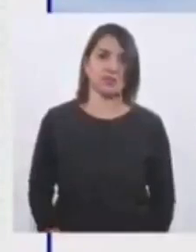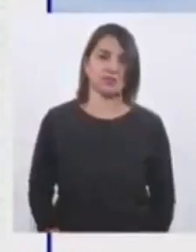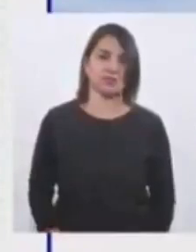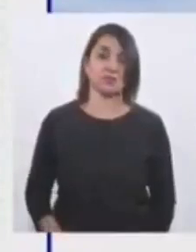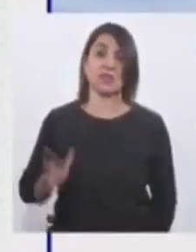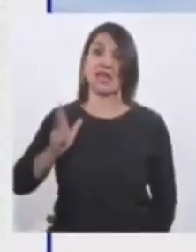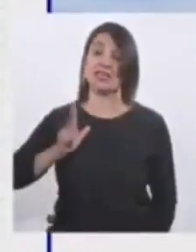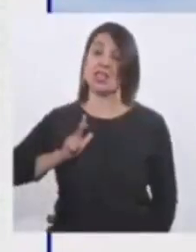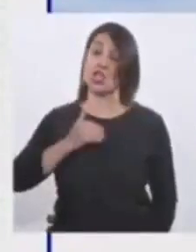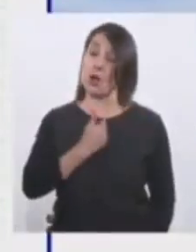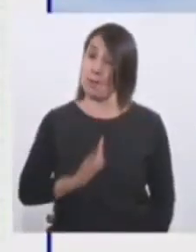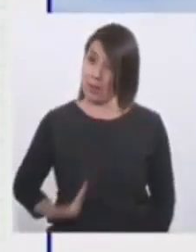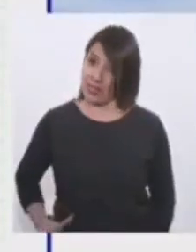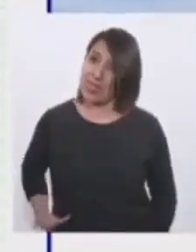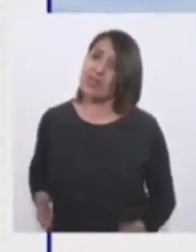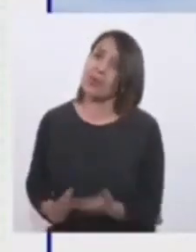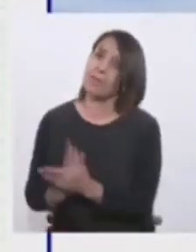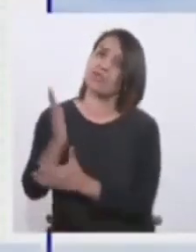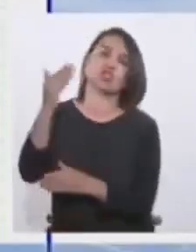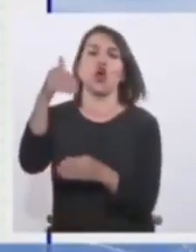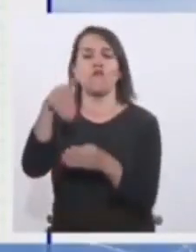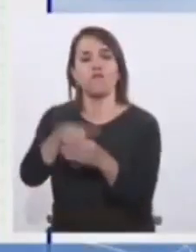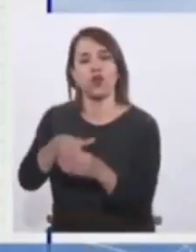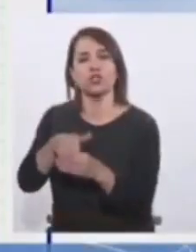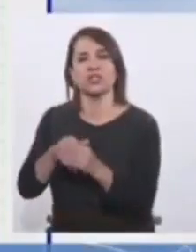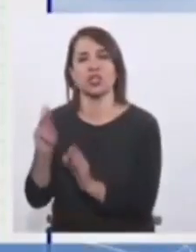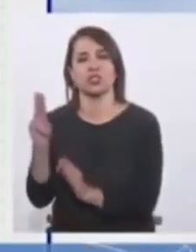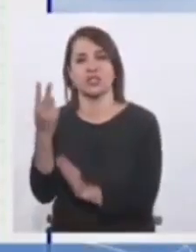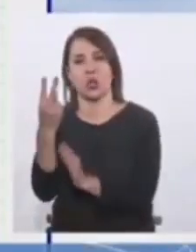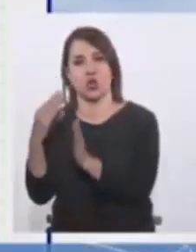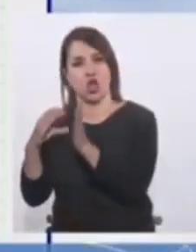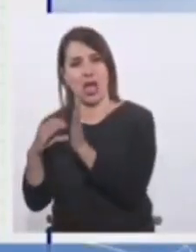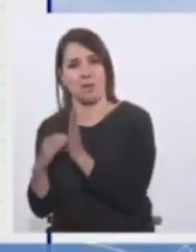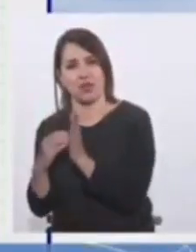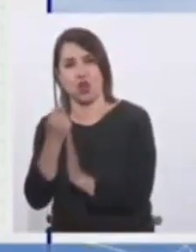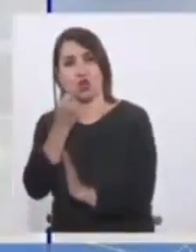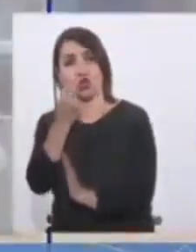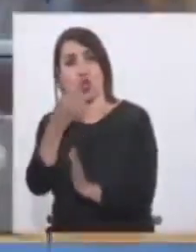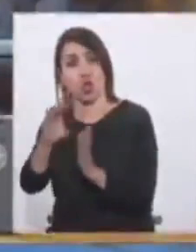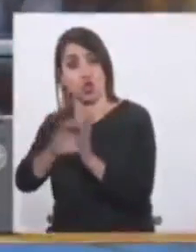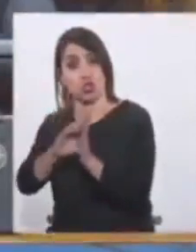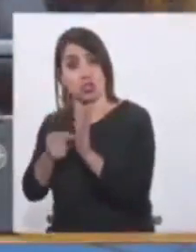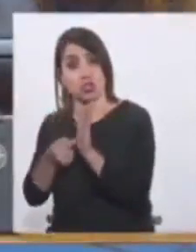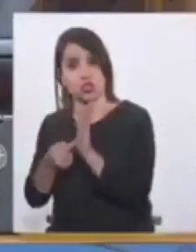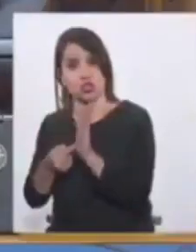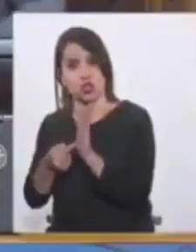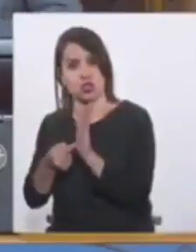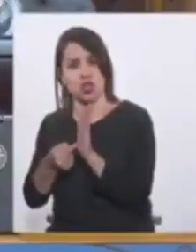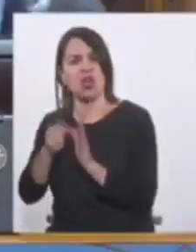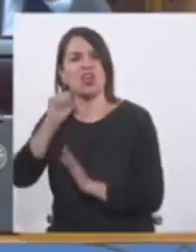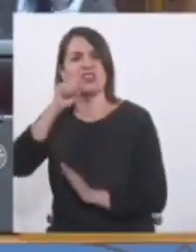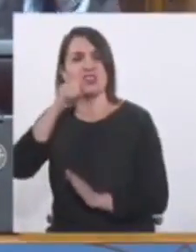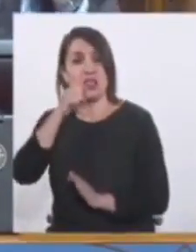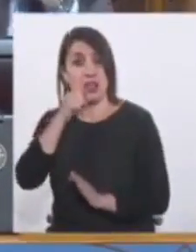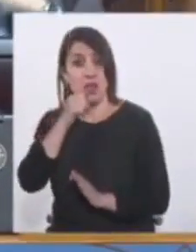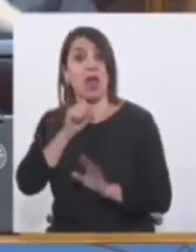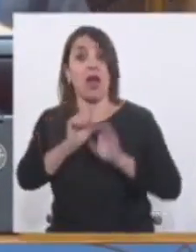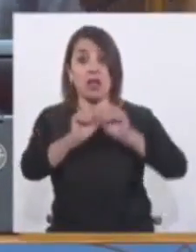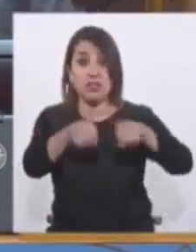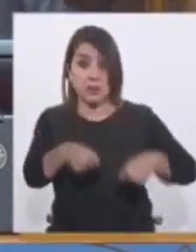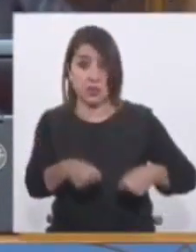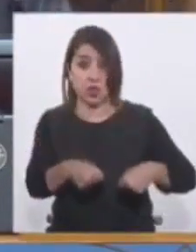El señor presidente ha puesto en votación el segundo capítulo de la acusación constitucional que declaró admisible la Honorable Cámara de